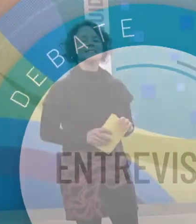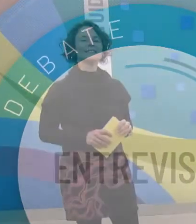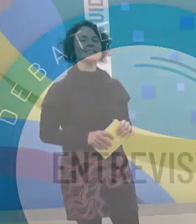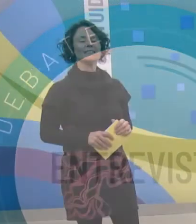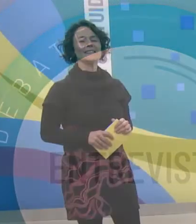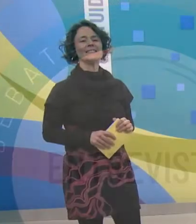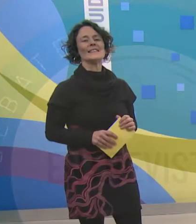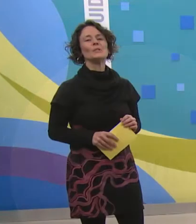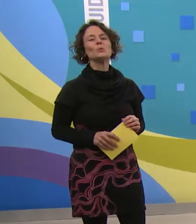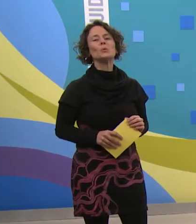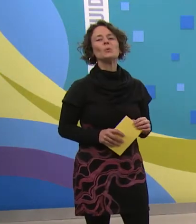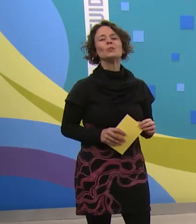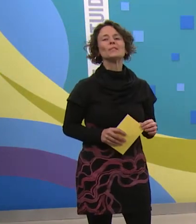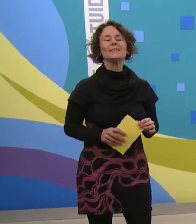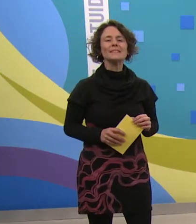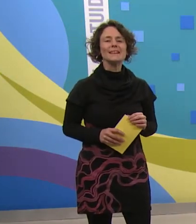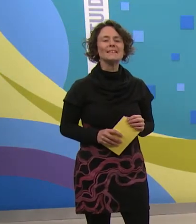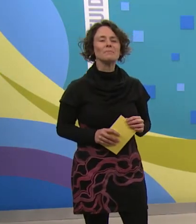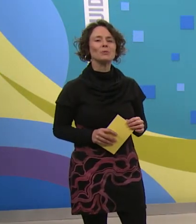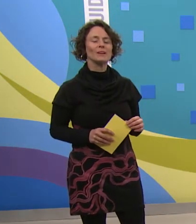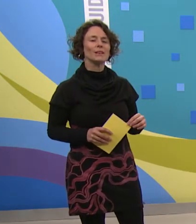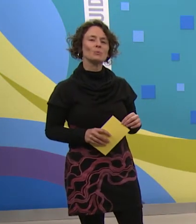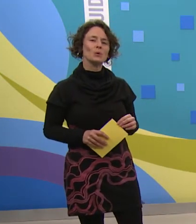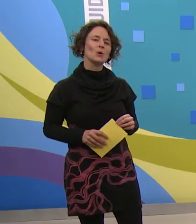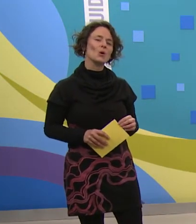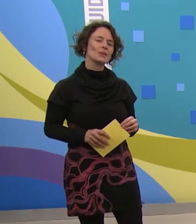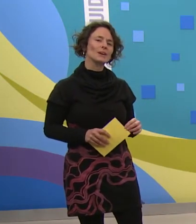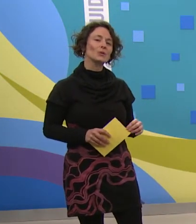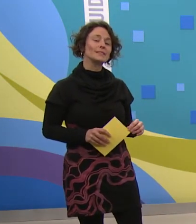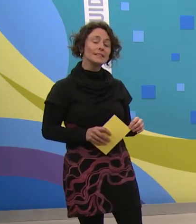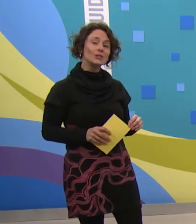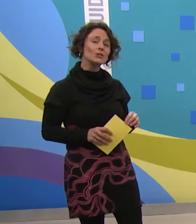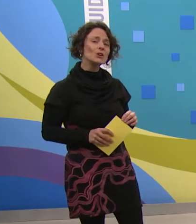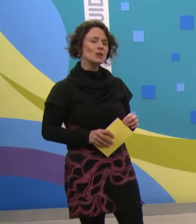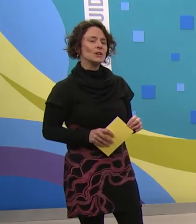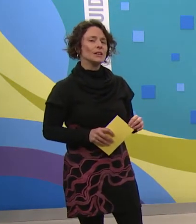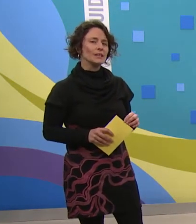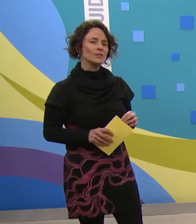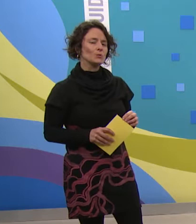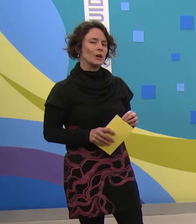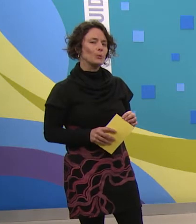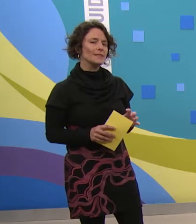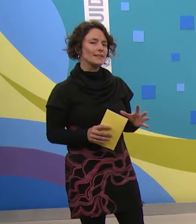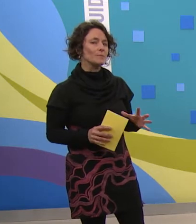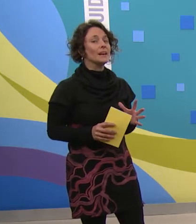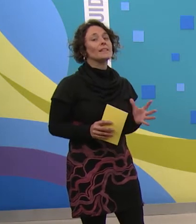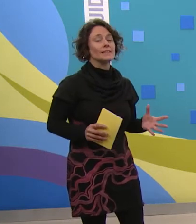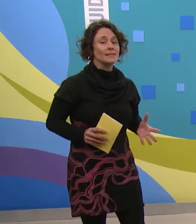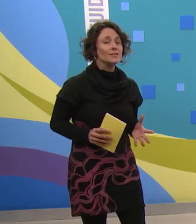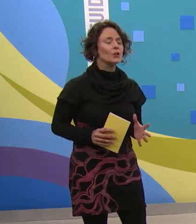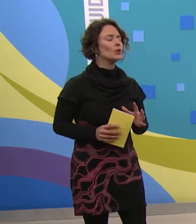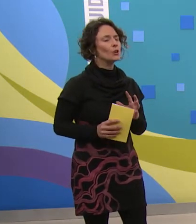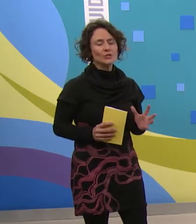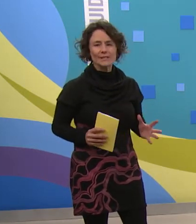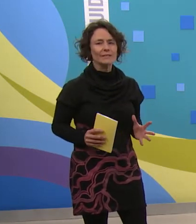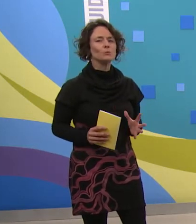Estamos en las entrevistas de Unju Noticias. Vamos a hablar un poco de gato andino, que es una especie en vías de